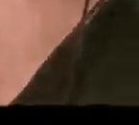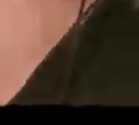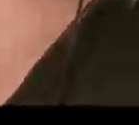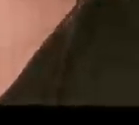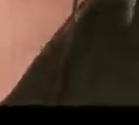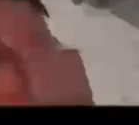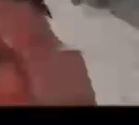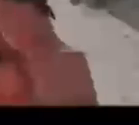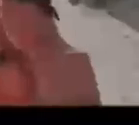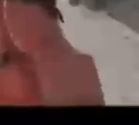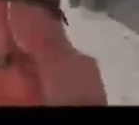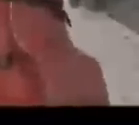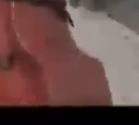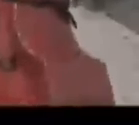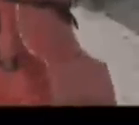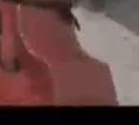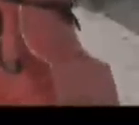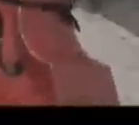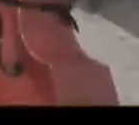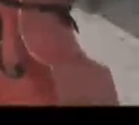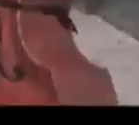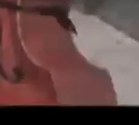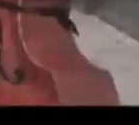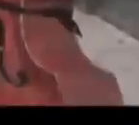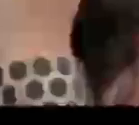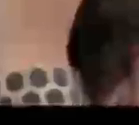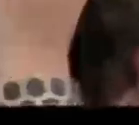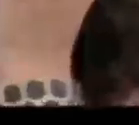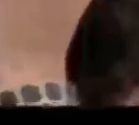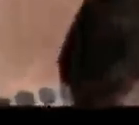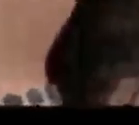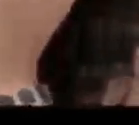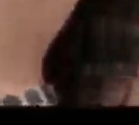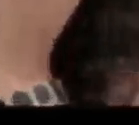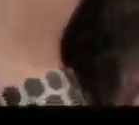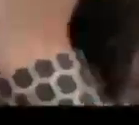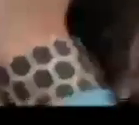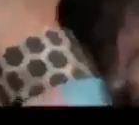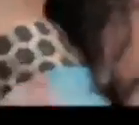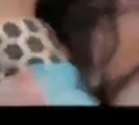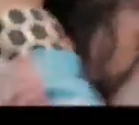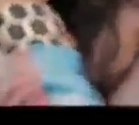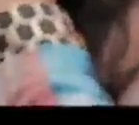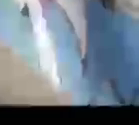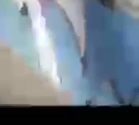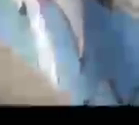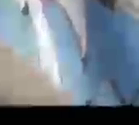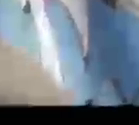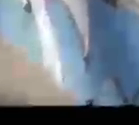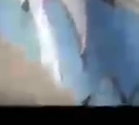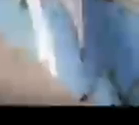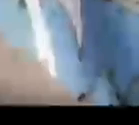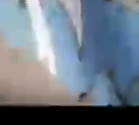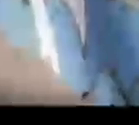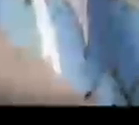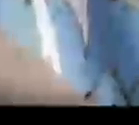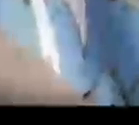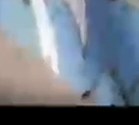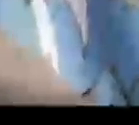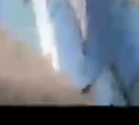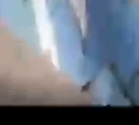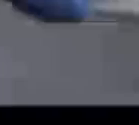Me ha llevado lejos de mi hogar, pero la distancia no ha